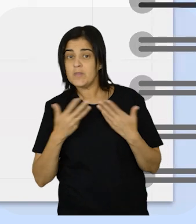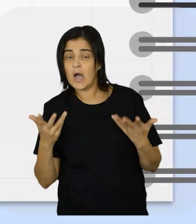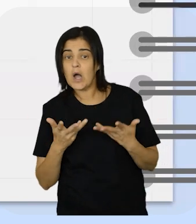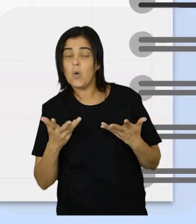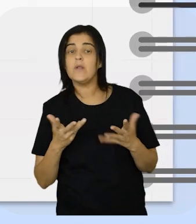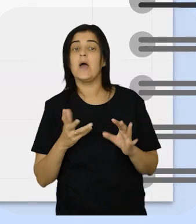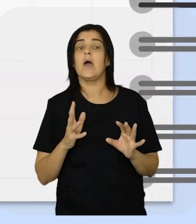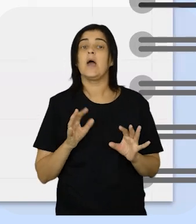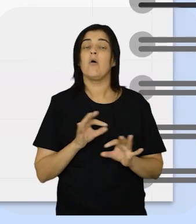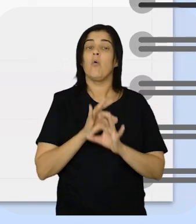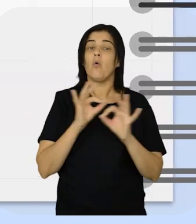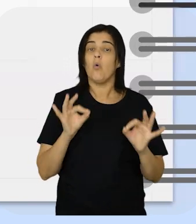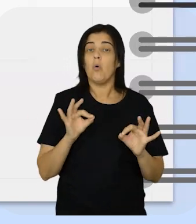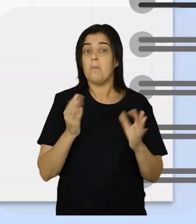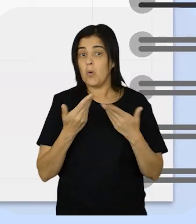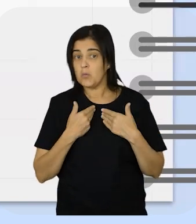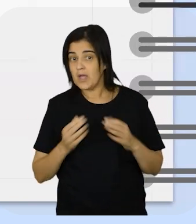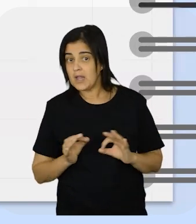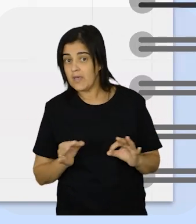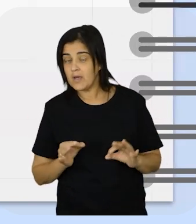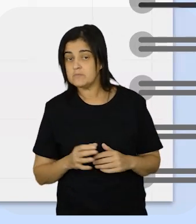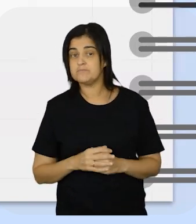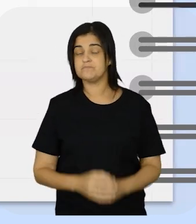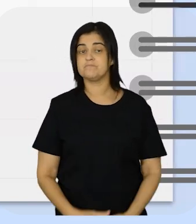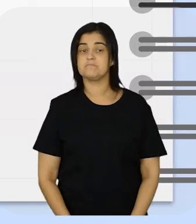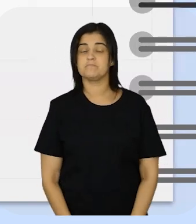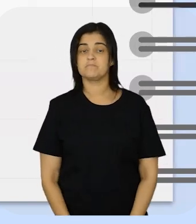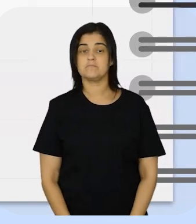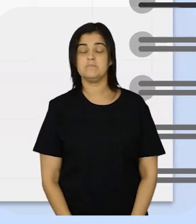o si no hay preguntas. No tenemos preguntas.